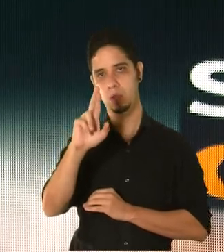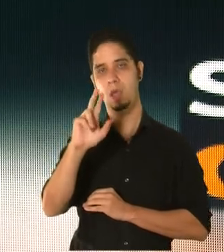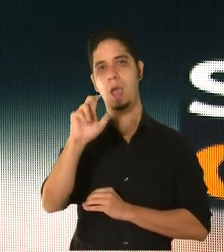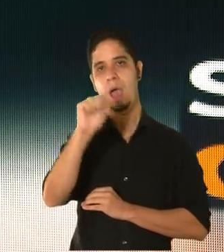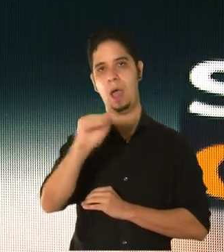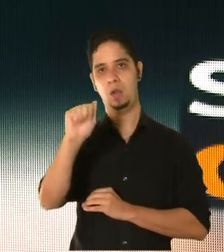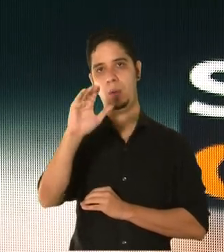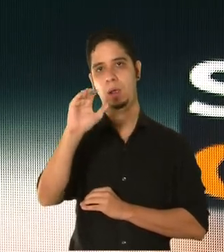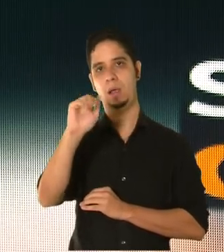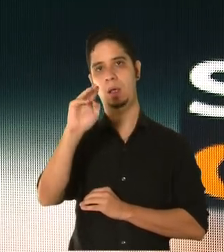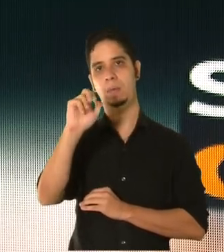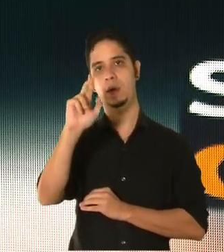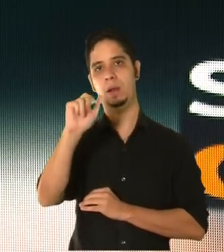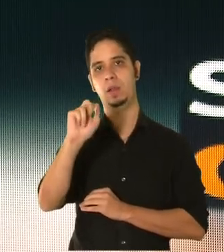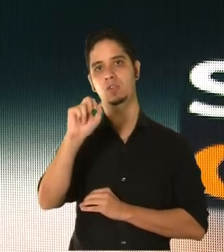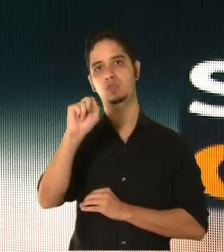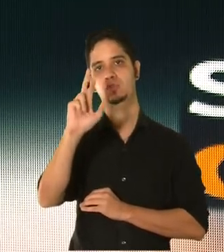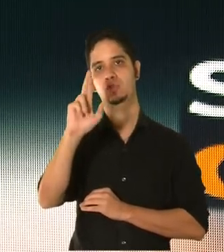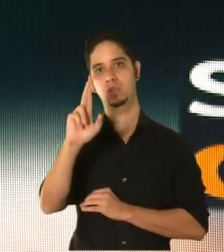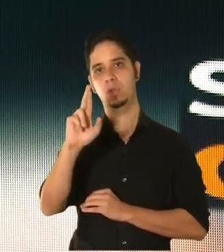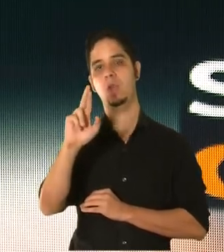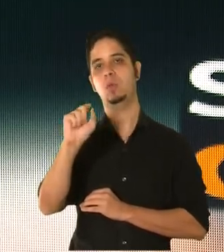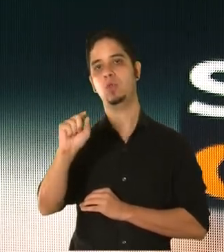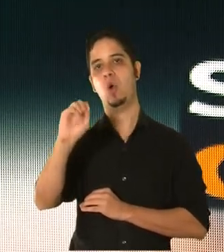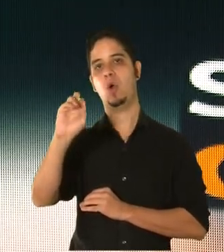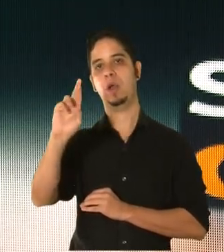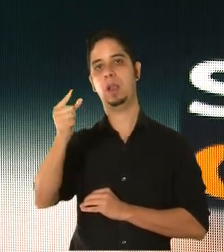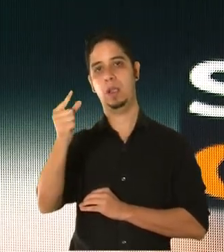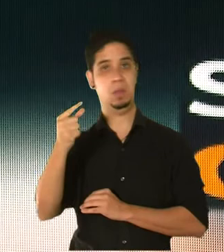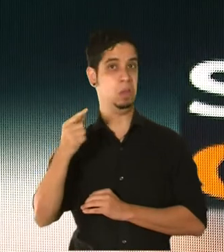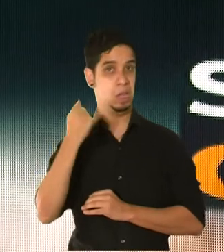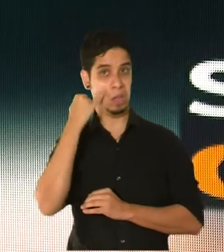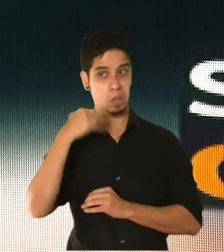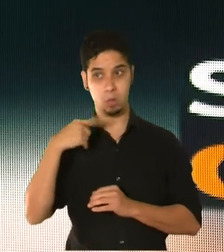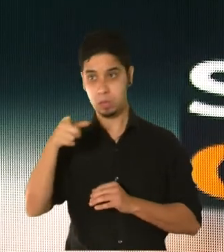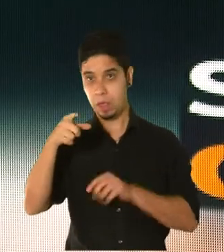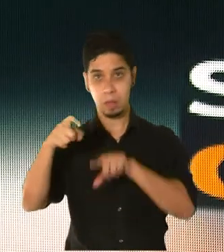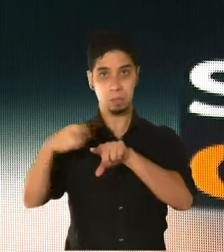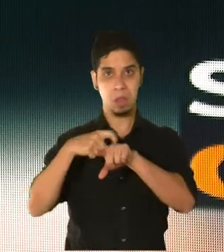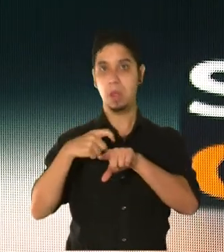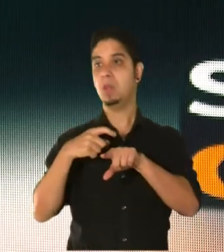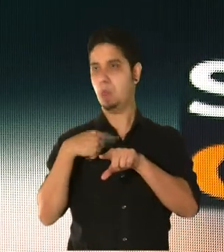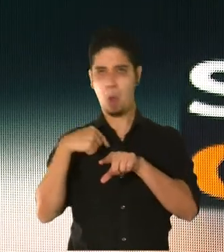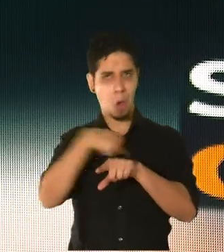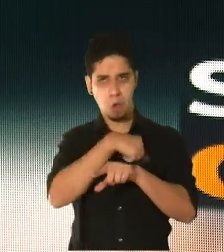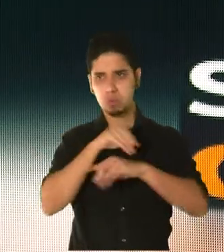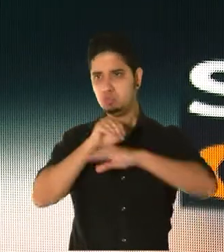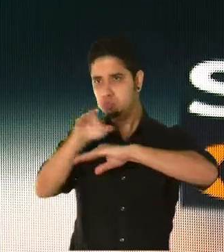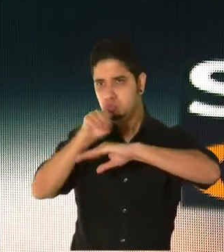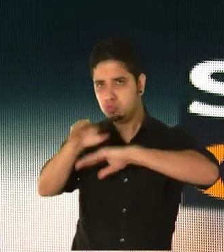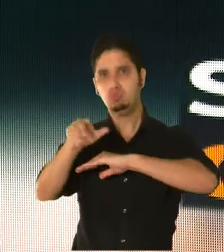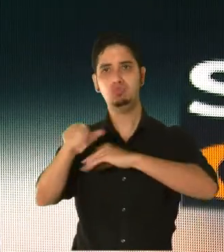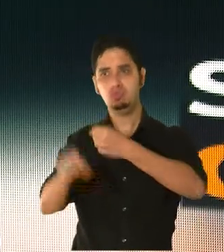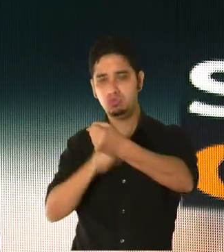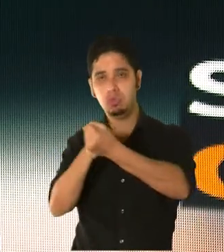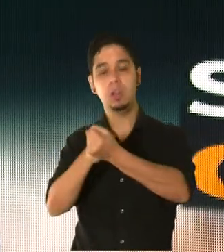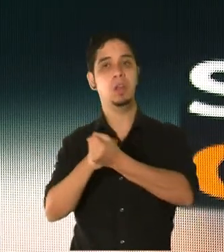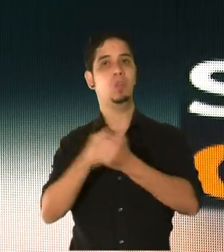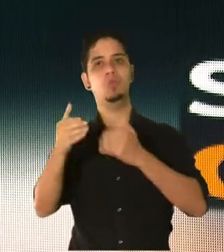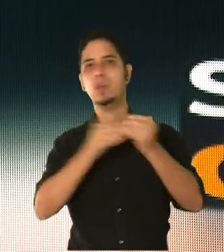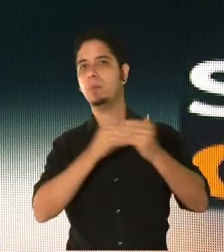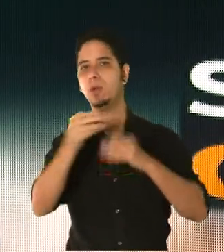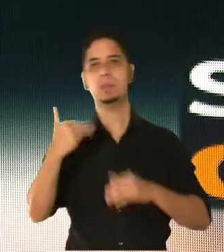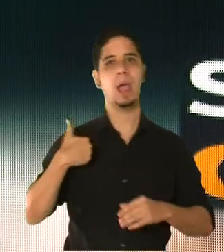hereje si nos llaman gustosamente los orientamos sean socios o no sean socio por lo que queremos es que la empresarios vuelvan a tener normalidad